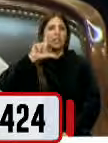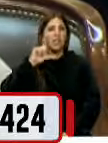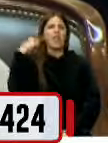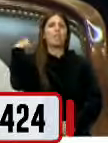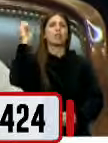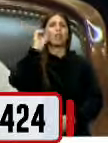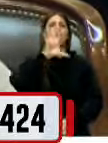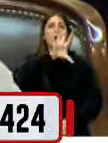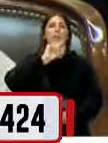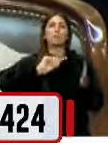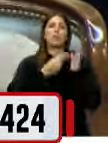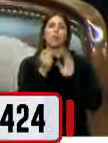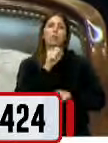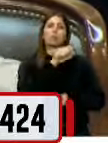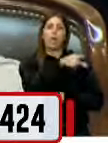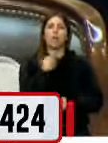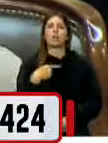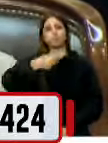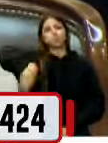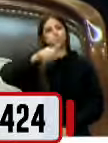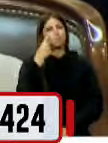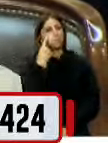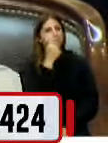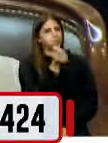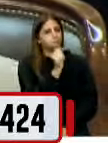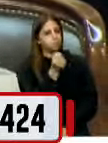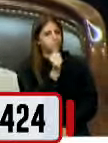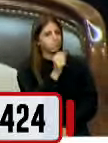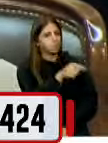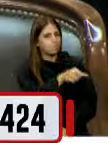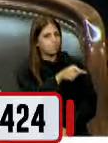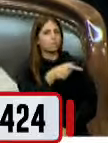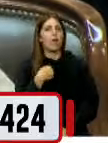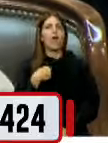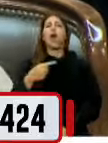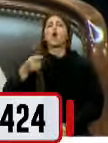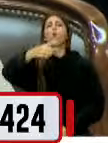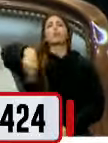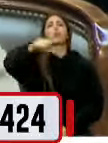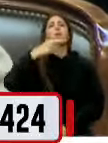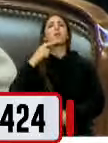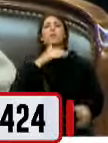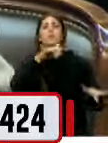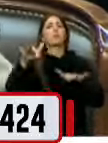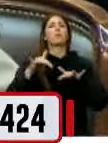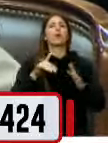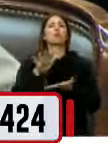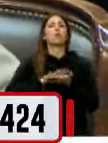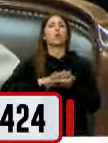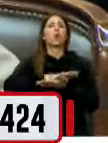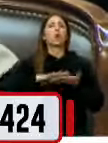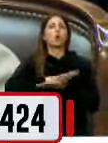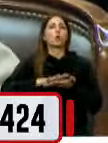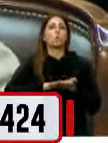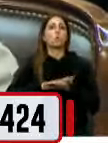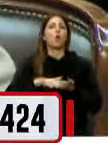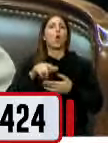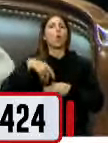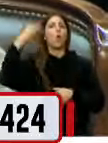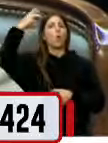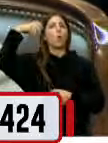Años nos manipularon. No un día, años nos manipularon como trabajadores. Y hoy los tienen acá, con una,